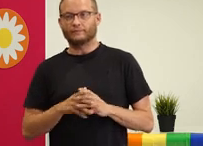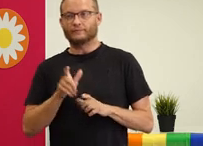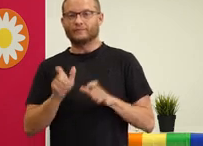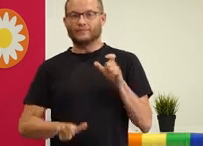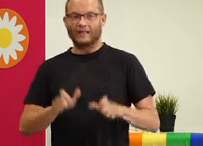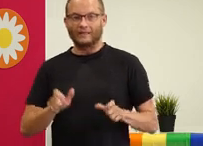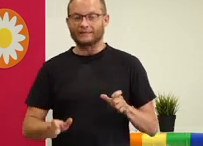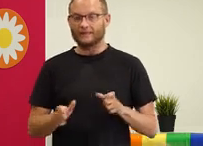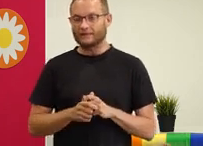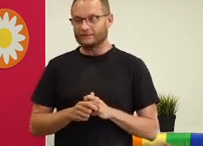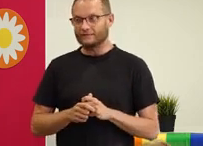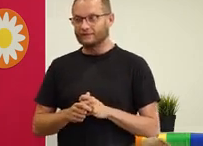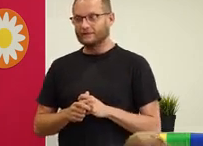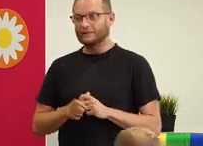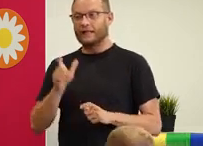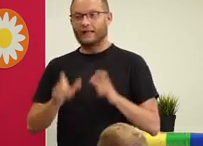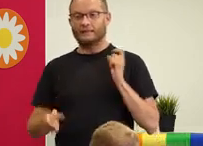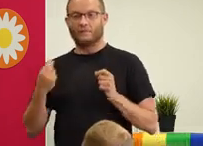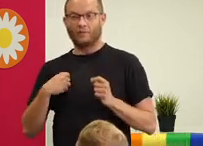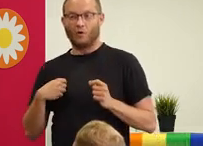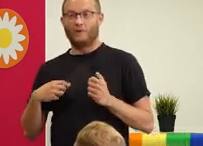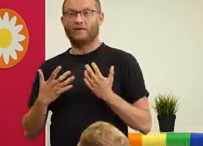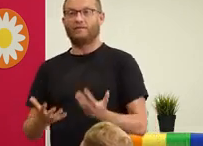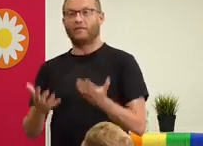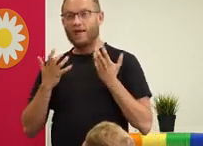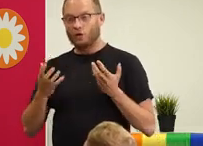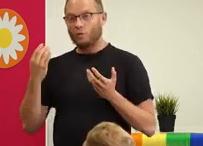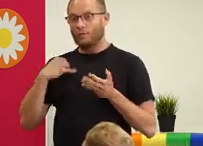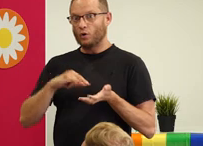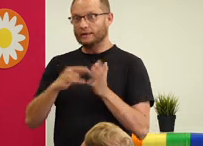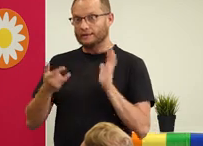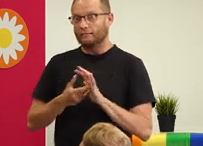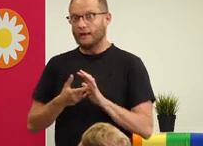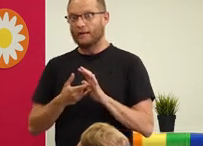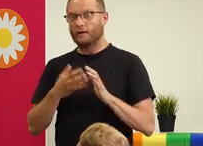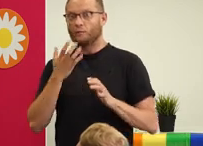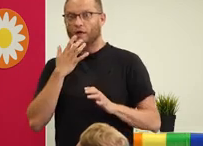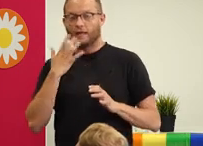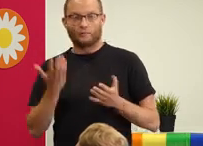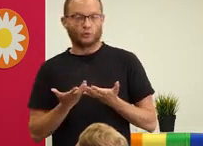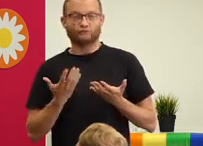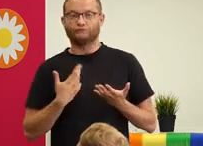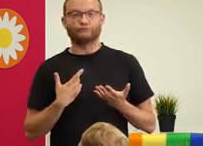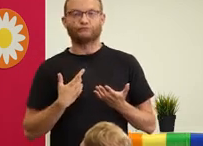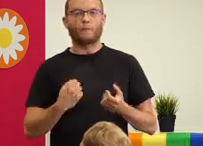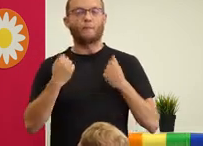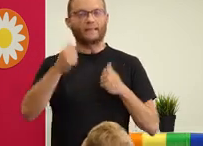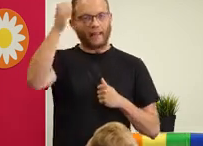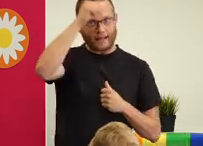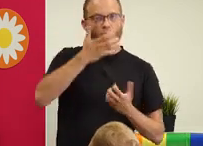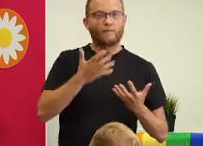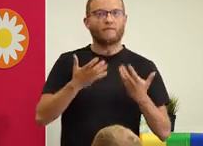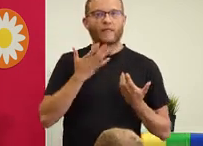que son los beneficiarios del sistema, por ejemplo, en el patriarcado son los